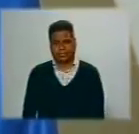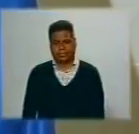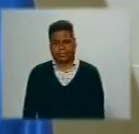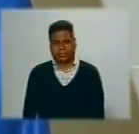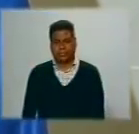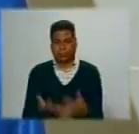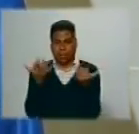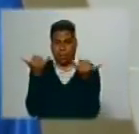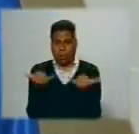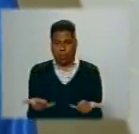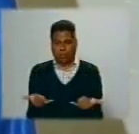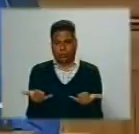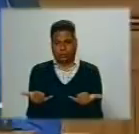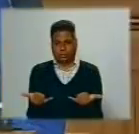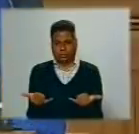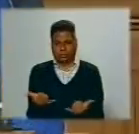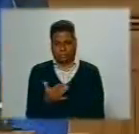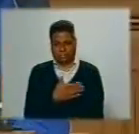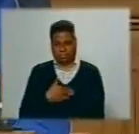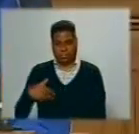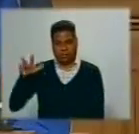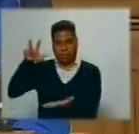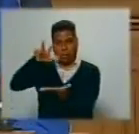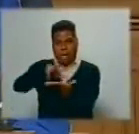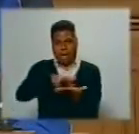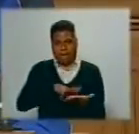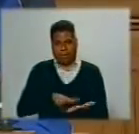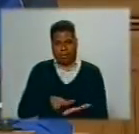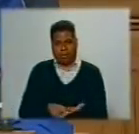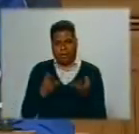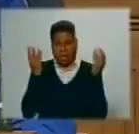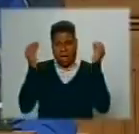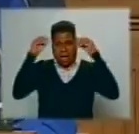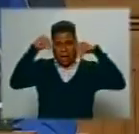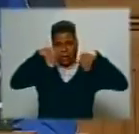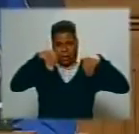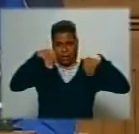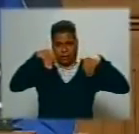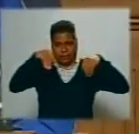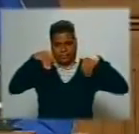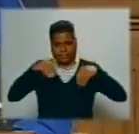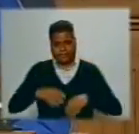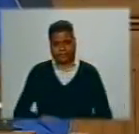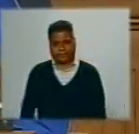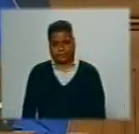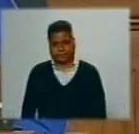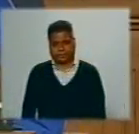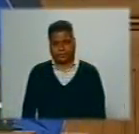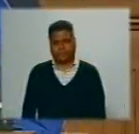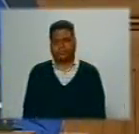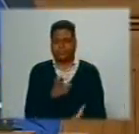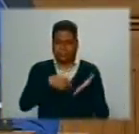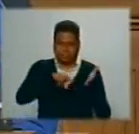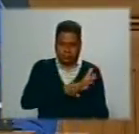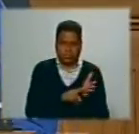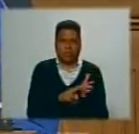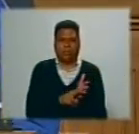hoy queremos aprobar este acuerdo que ratifica esa